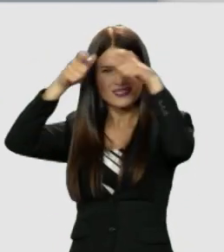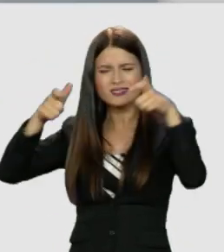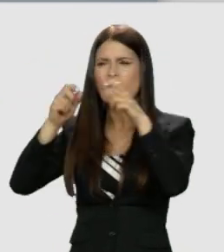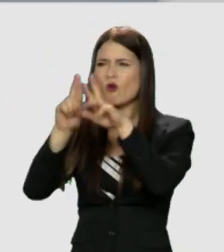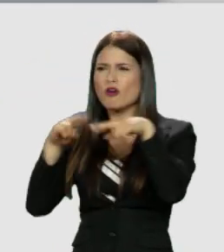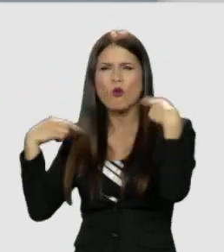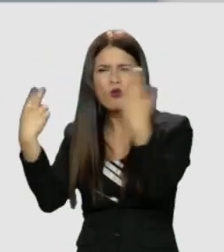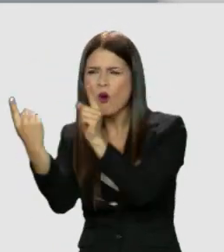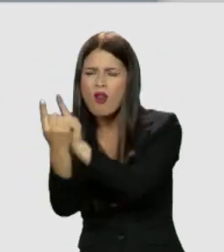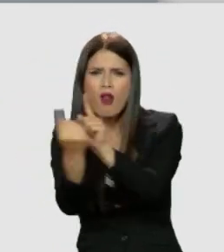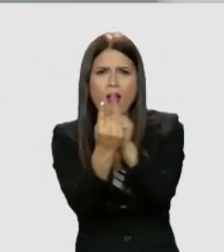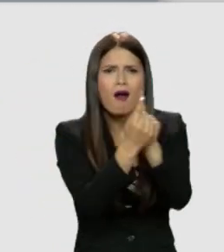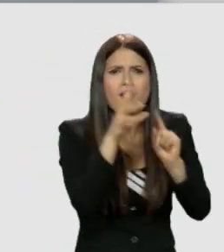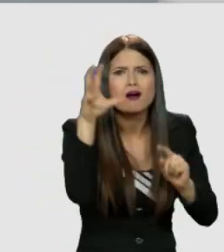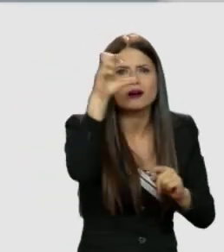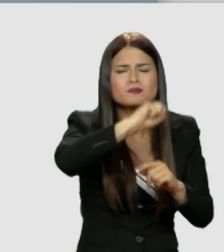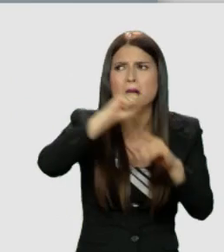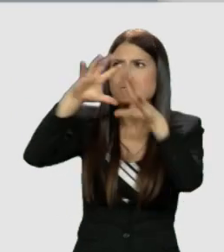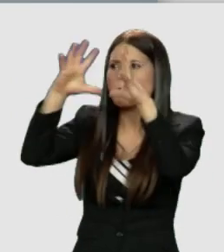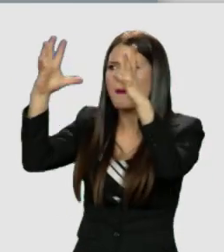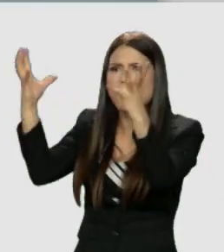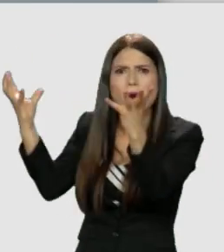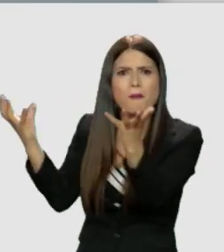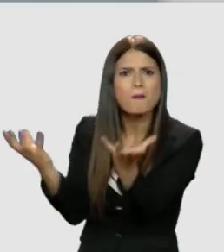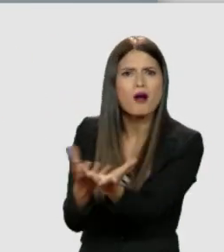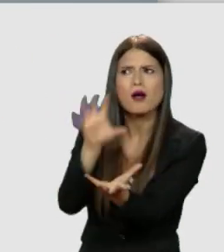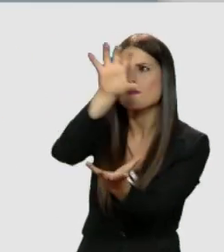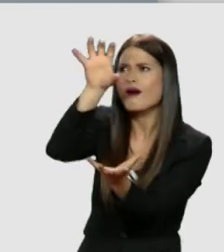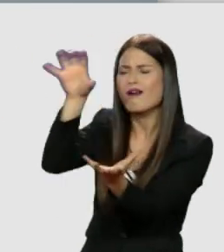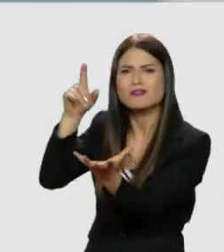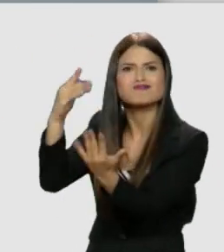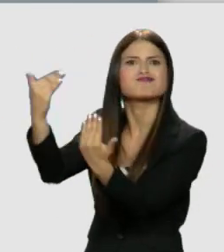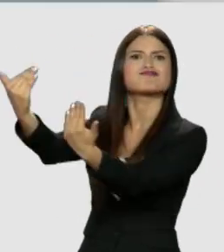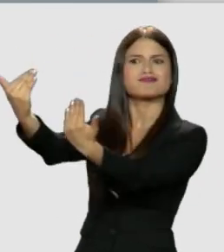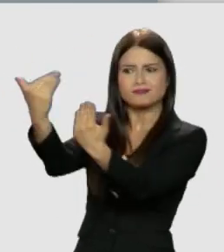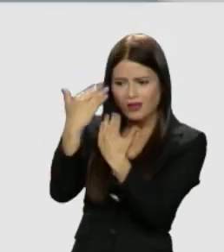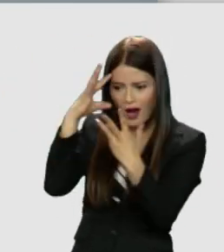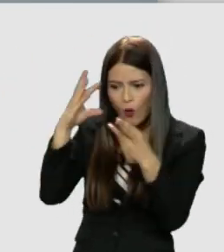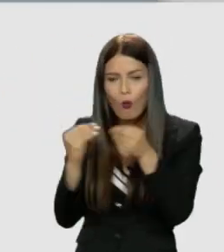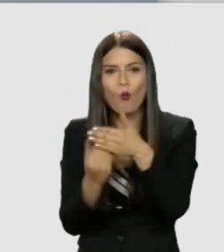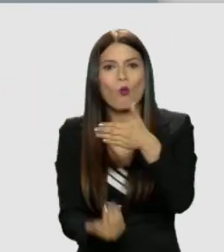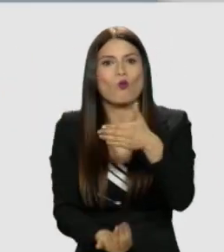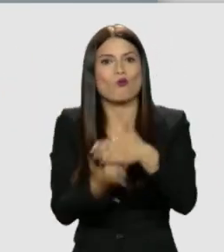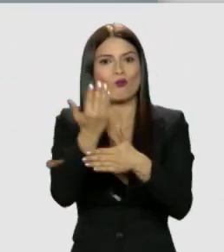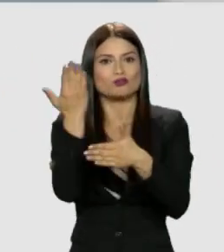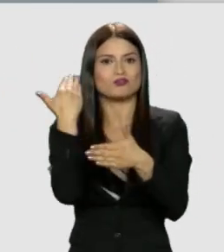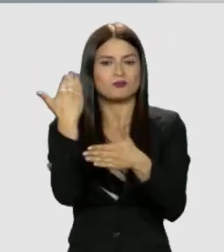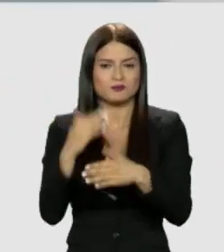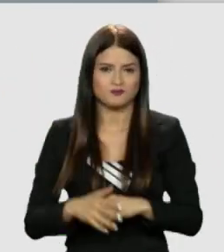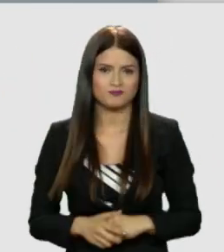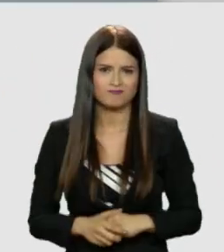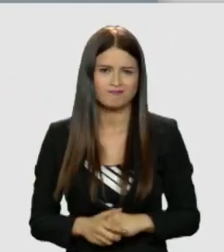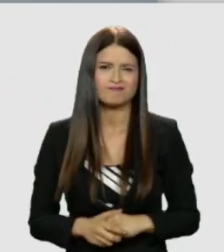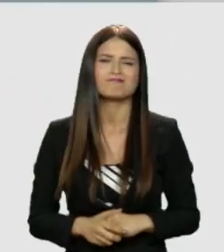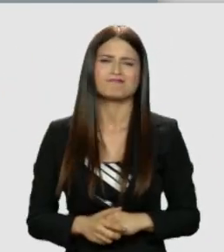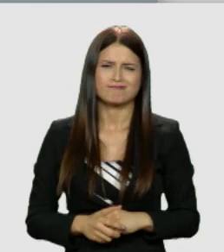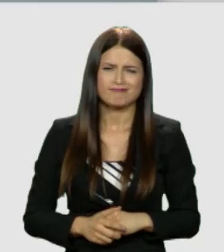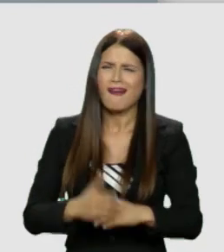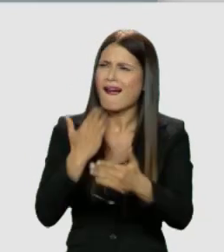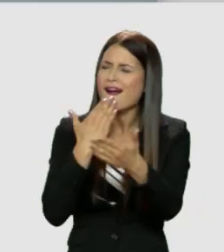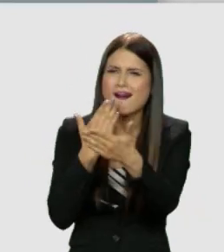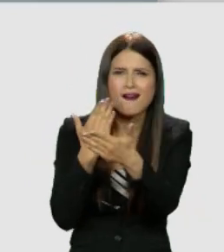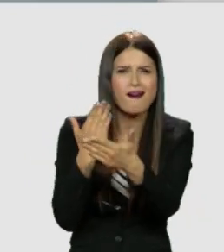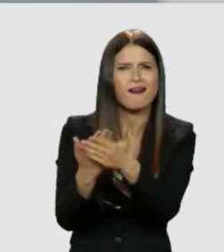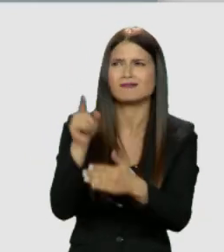mundo entero expresaron su apoyo al nuevo acuerdo agradezco Esas voces de